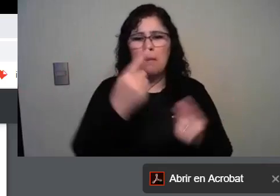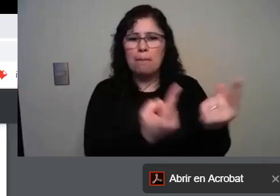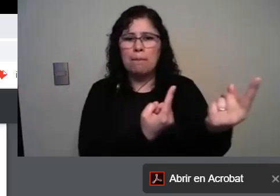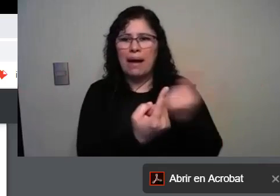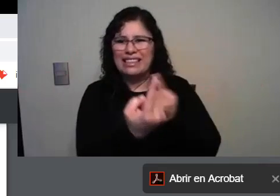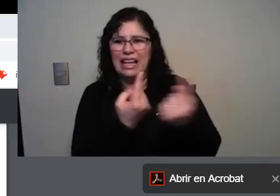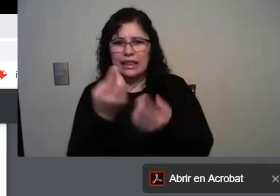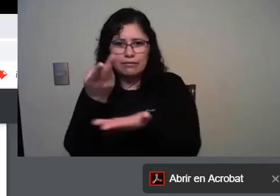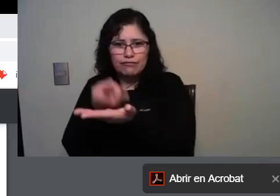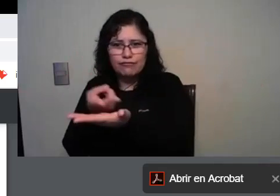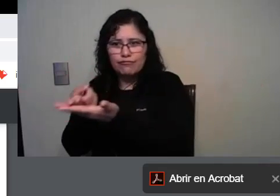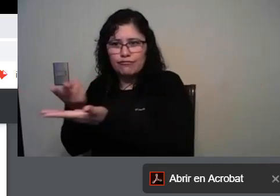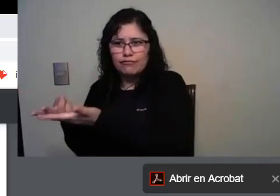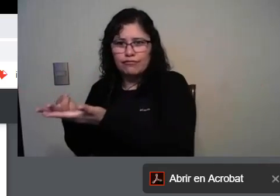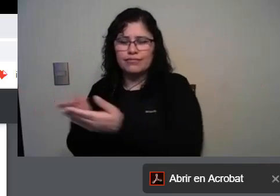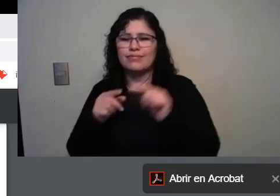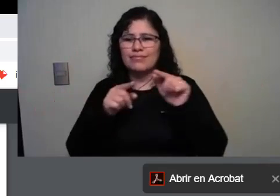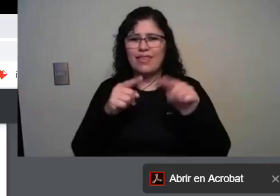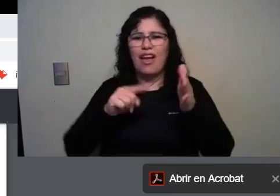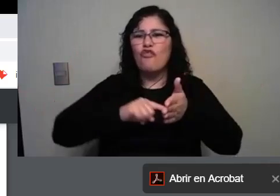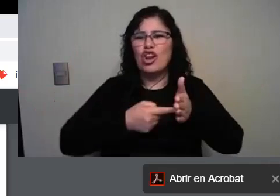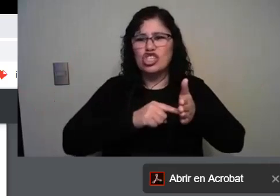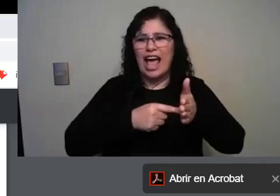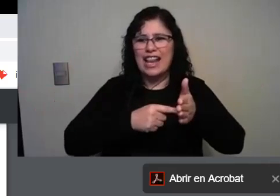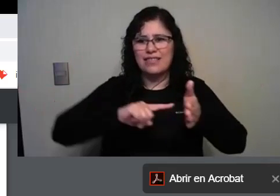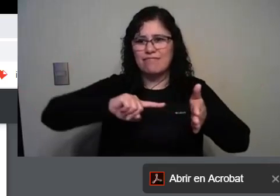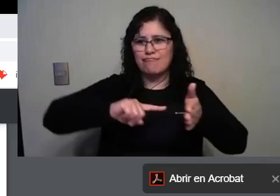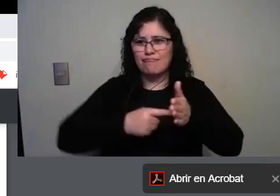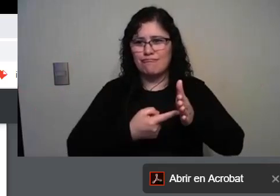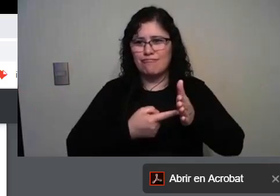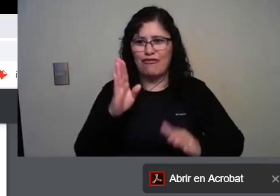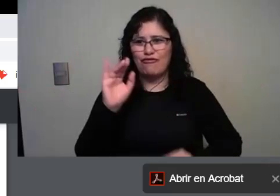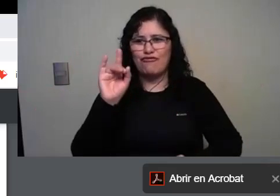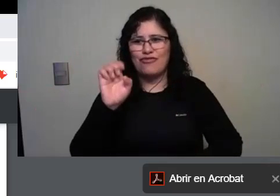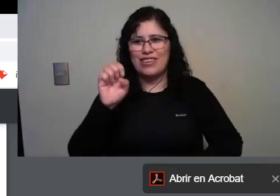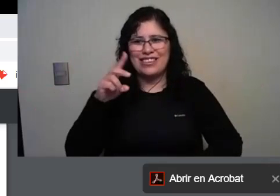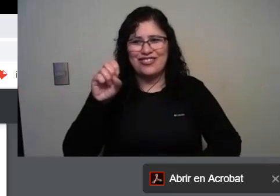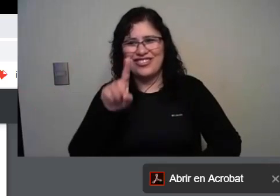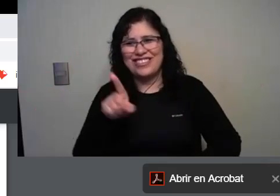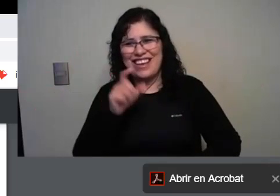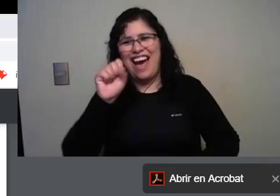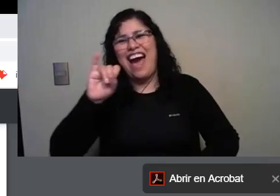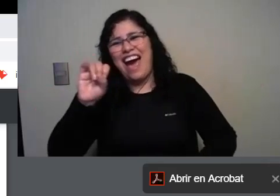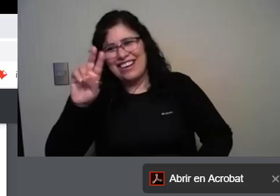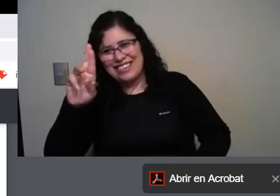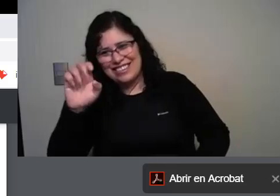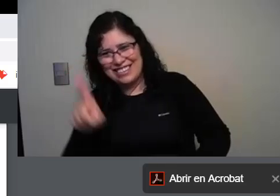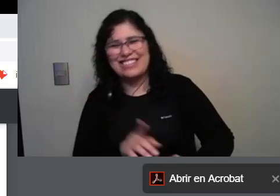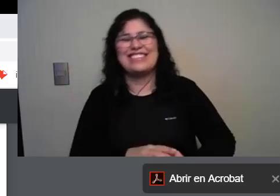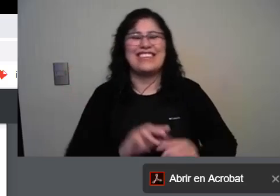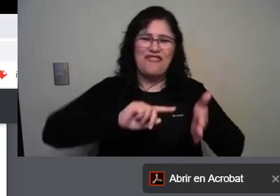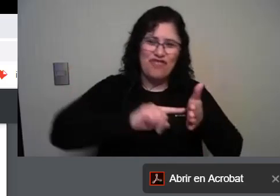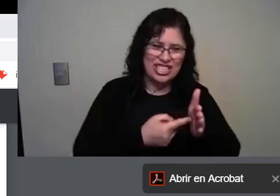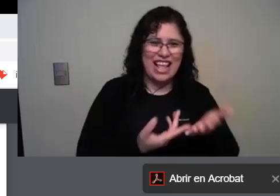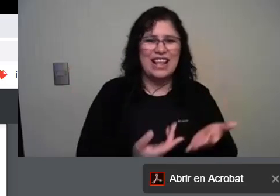Aparece, bueno, en todos los artículos científicos, un resumen, ¿ya? Generalmente uno debiera leer